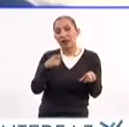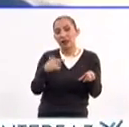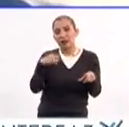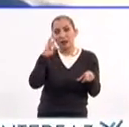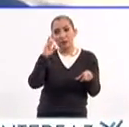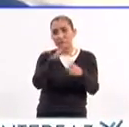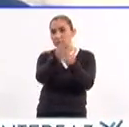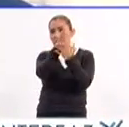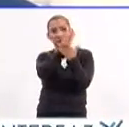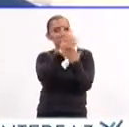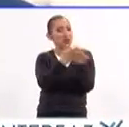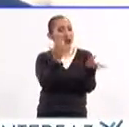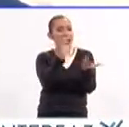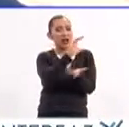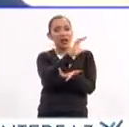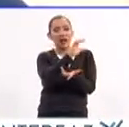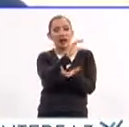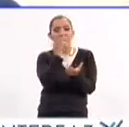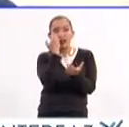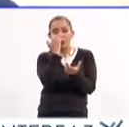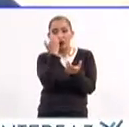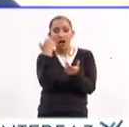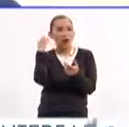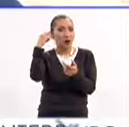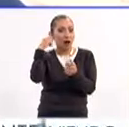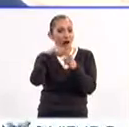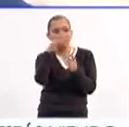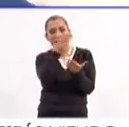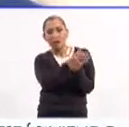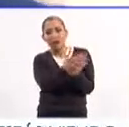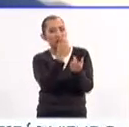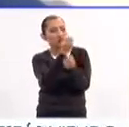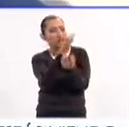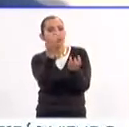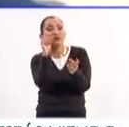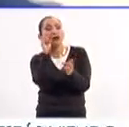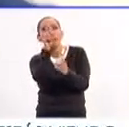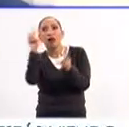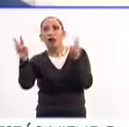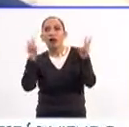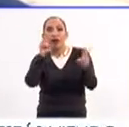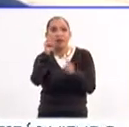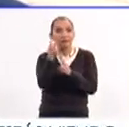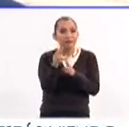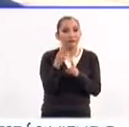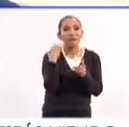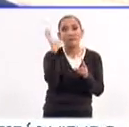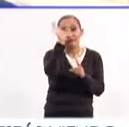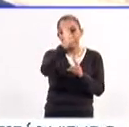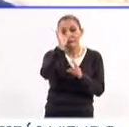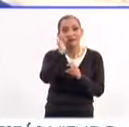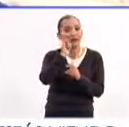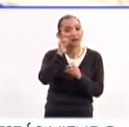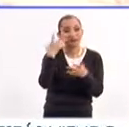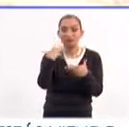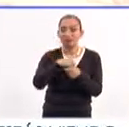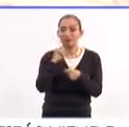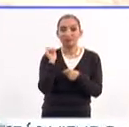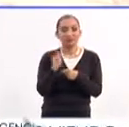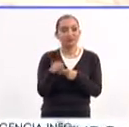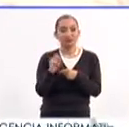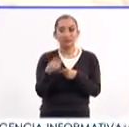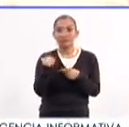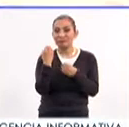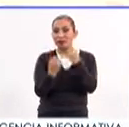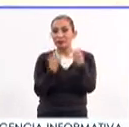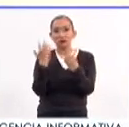ustedes vayan, si van a la Academia de Oaxaca, si van a donde vayan, van a encontrar que la cultura siempre es parte de las